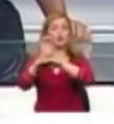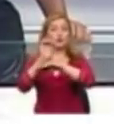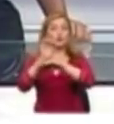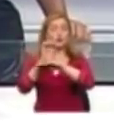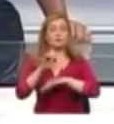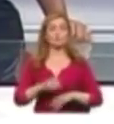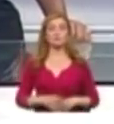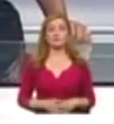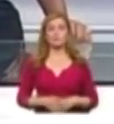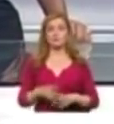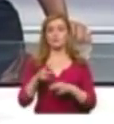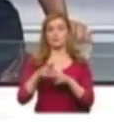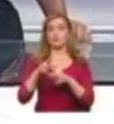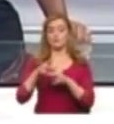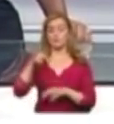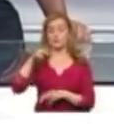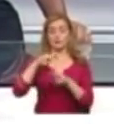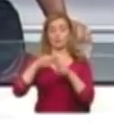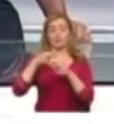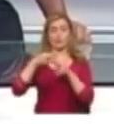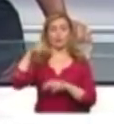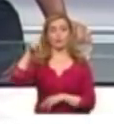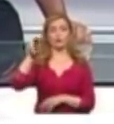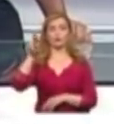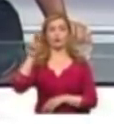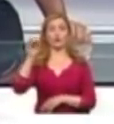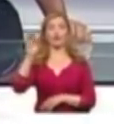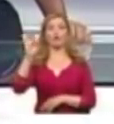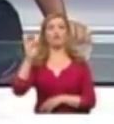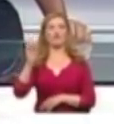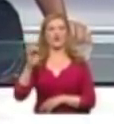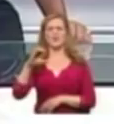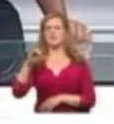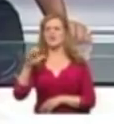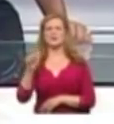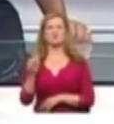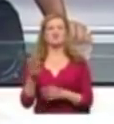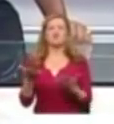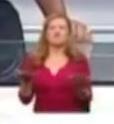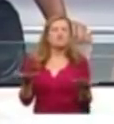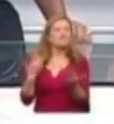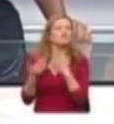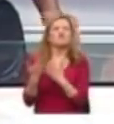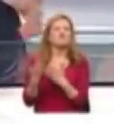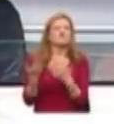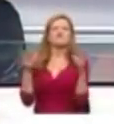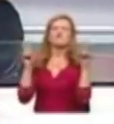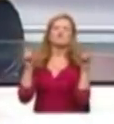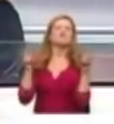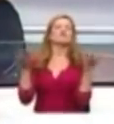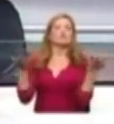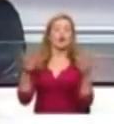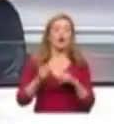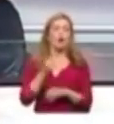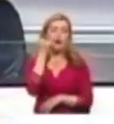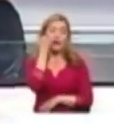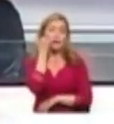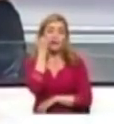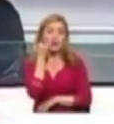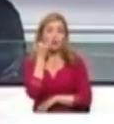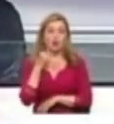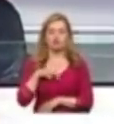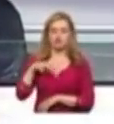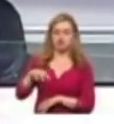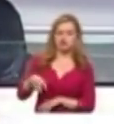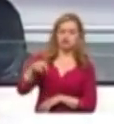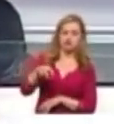La Profecía Unai. El personaje central es un indígena que recorre los diferentes sitios sagrados de Ecuador. El mensaje de paz y amor por la tierra